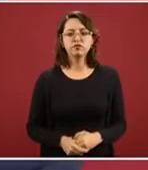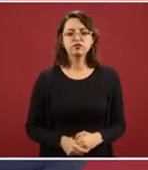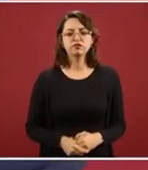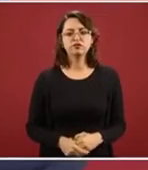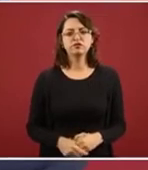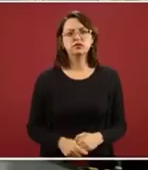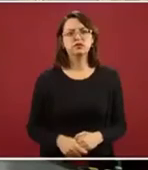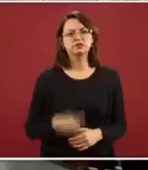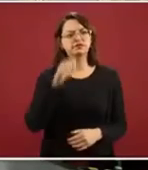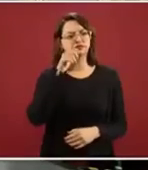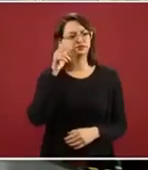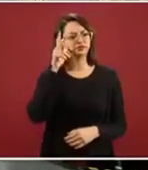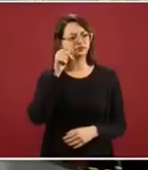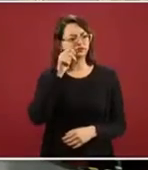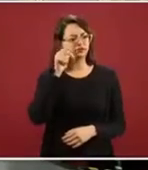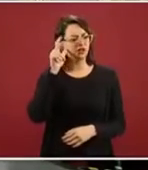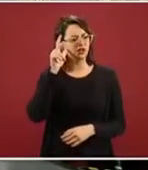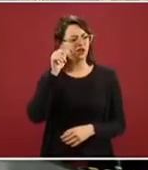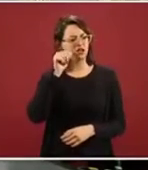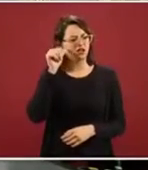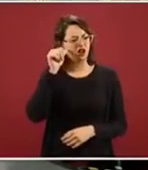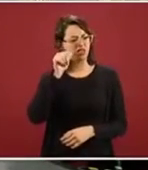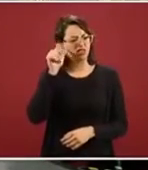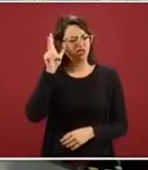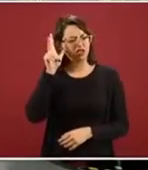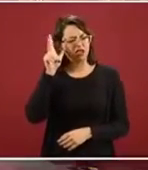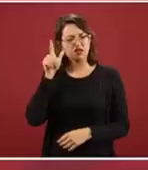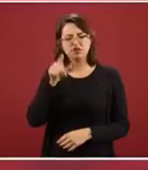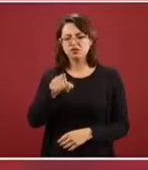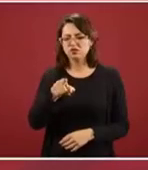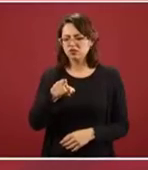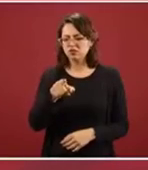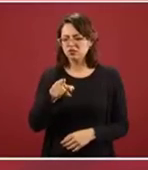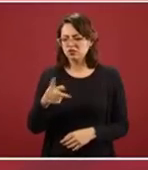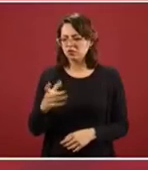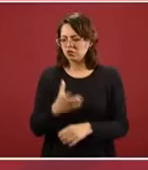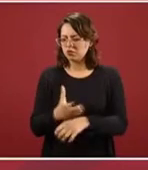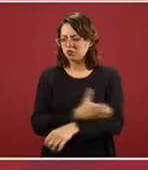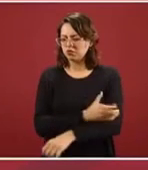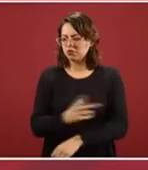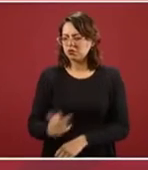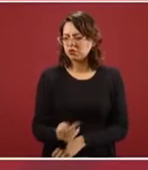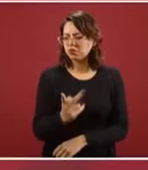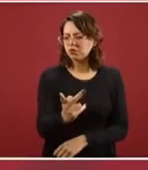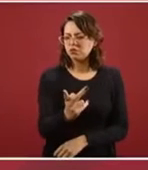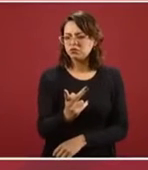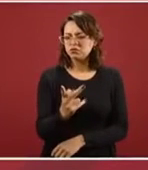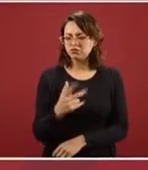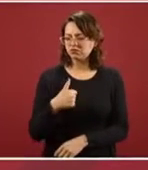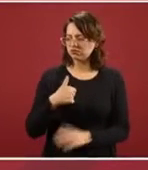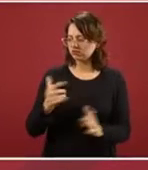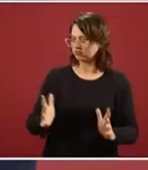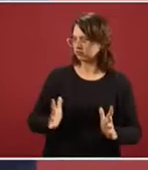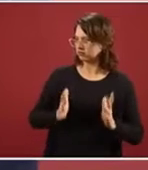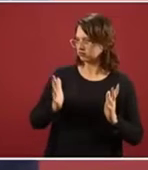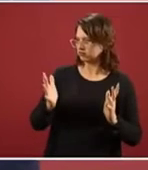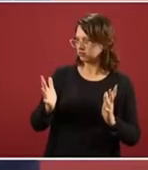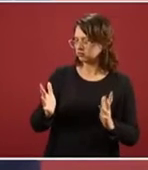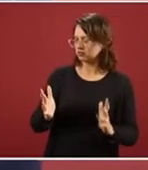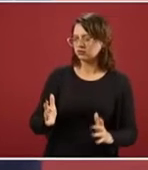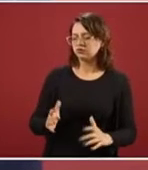Ayer, antier, me llamó mucho la atención la pregunta que hizo un compañero de ustedes a